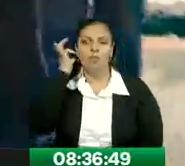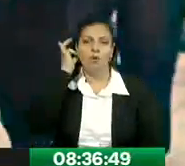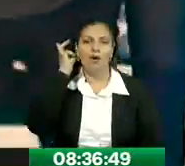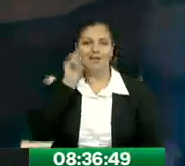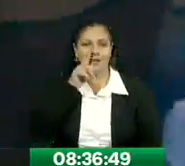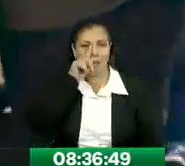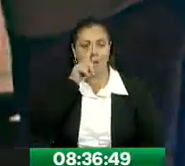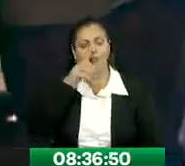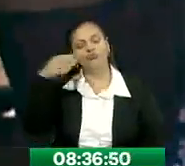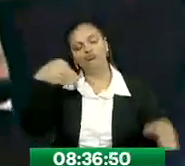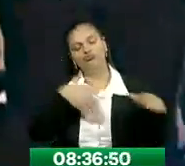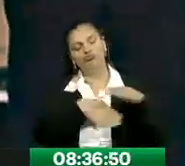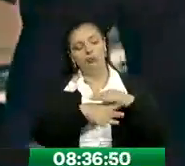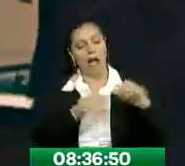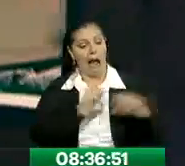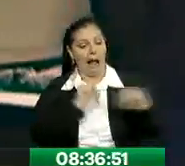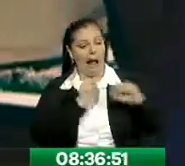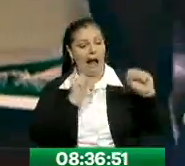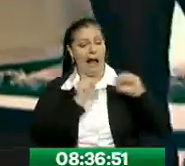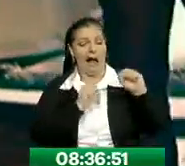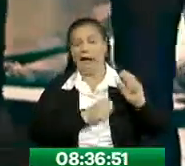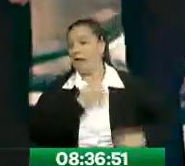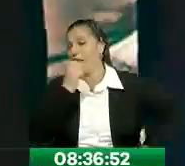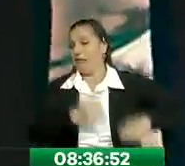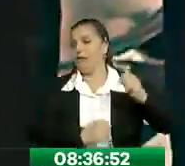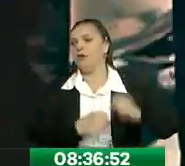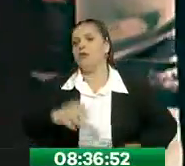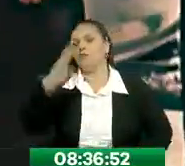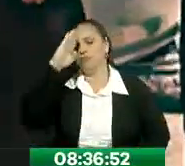de dar inicio a las investigaciones.